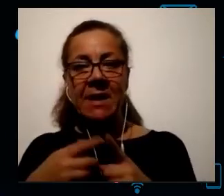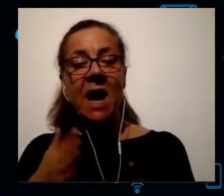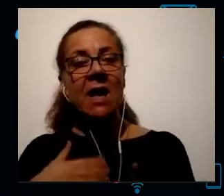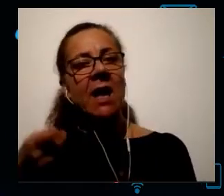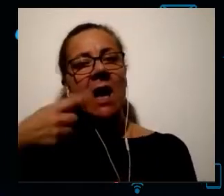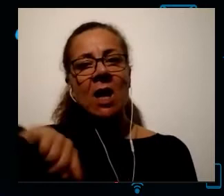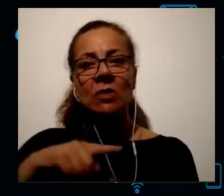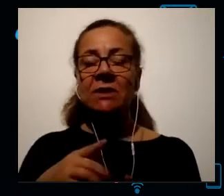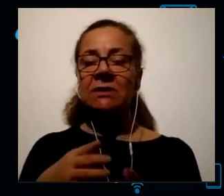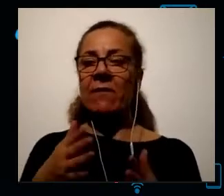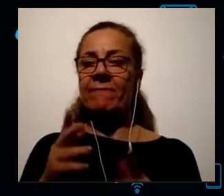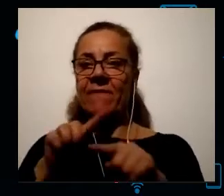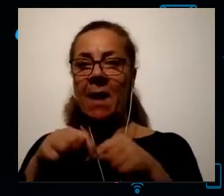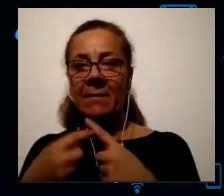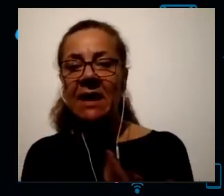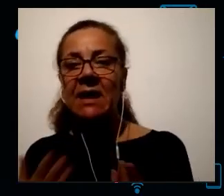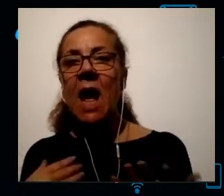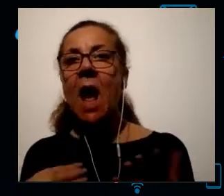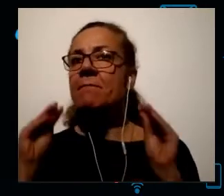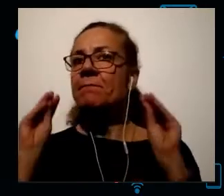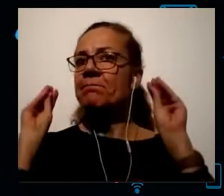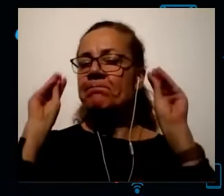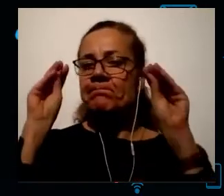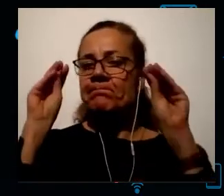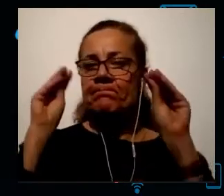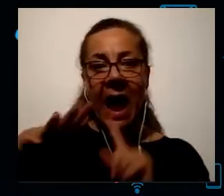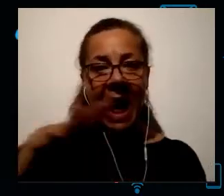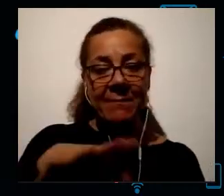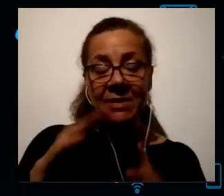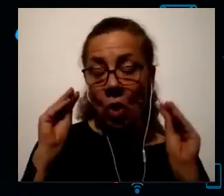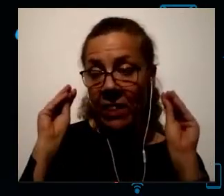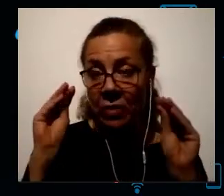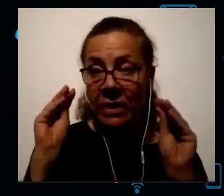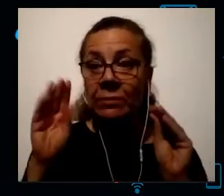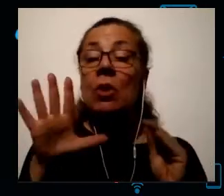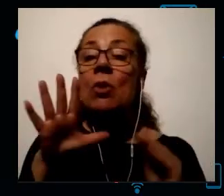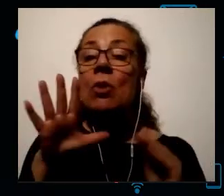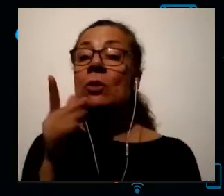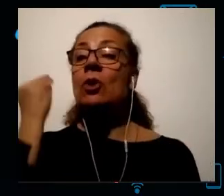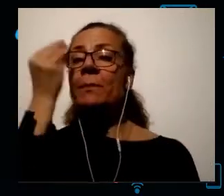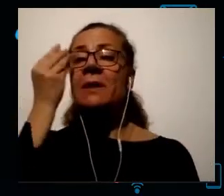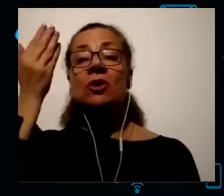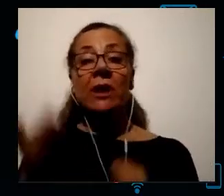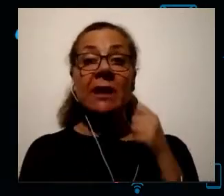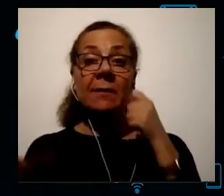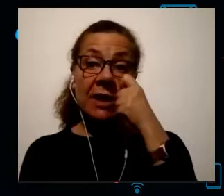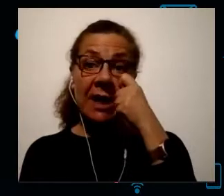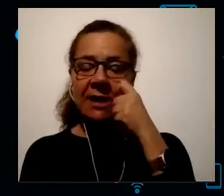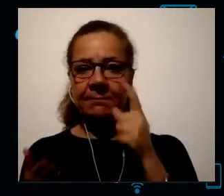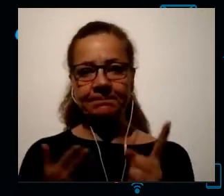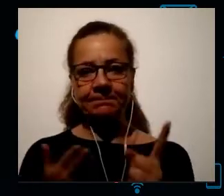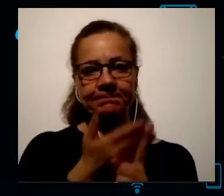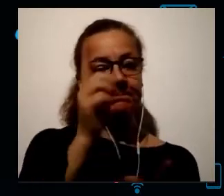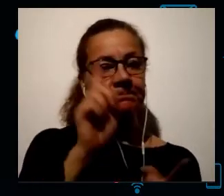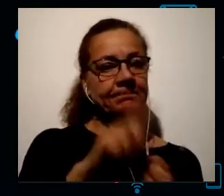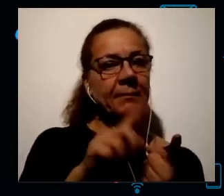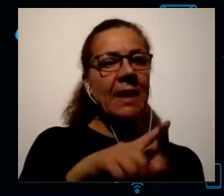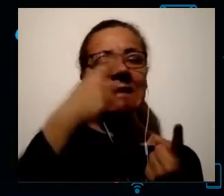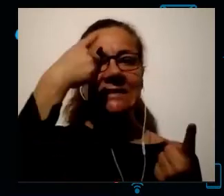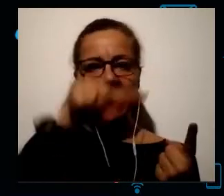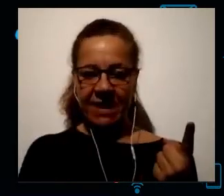en nuestro ámbito educativo y por eso me parece que es importante por un lado saber cómo yo pues